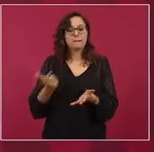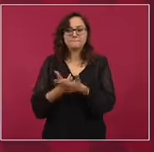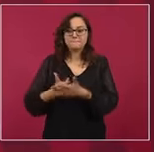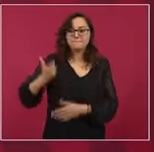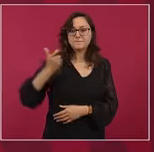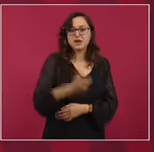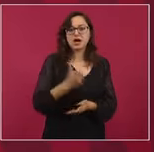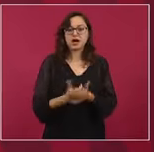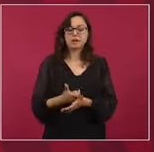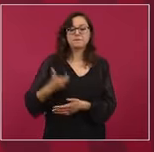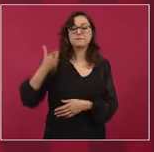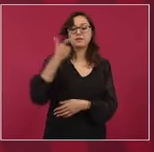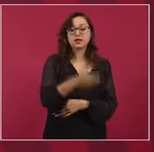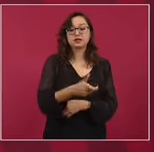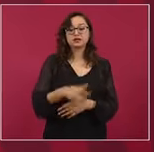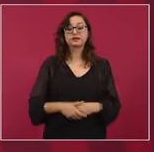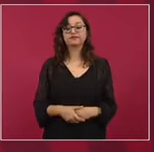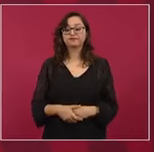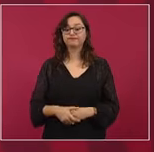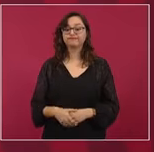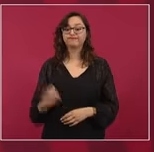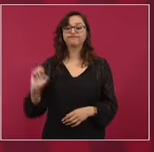Y esto lo hacían desde Hacienda.